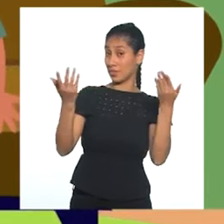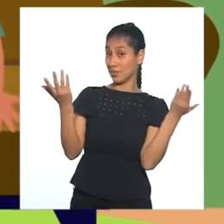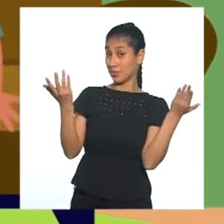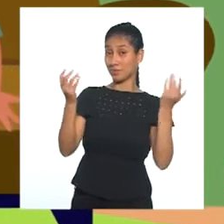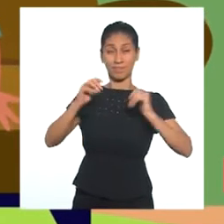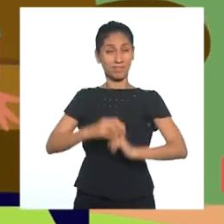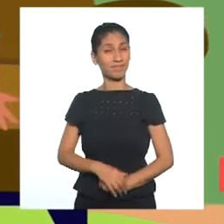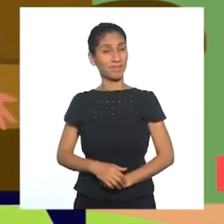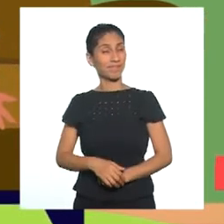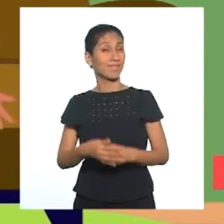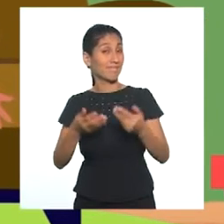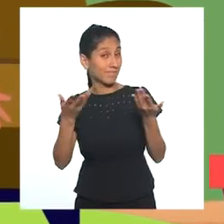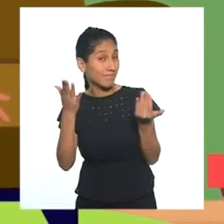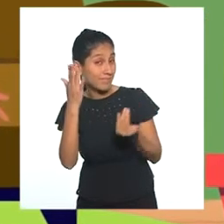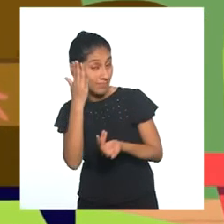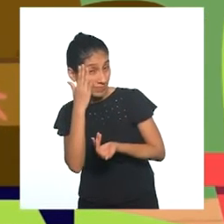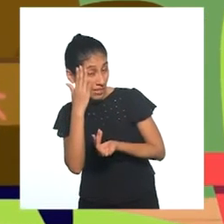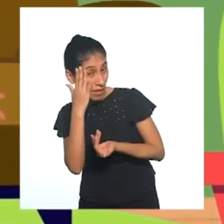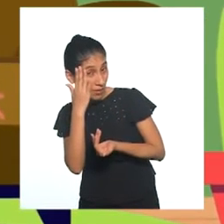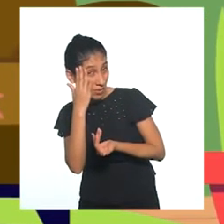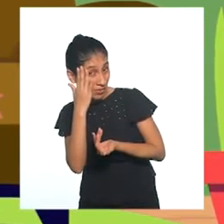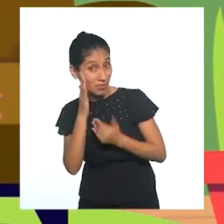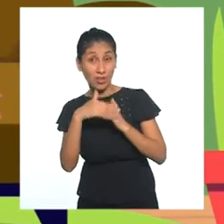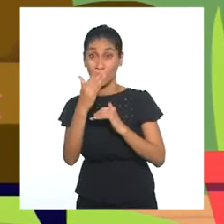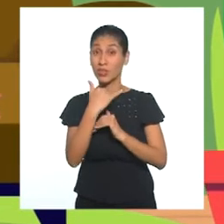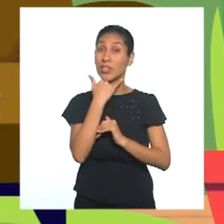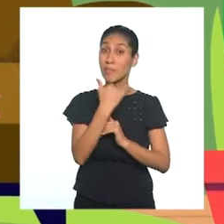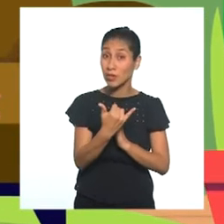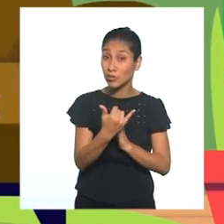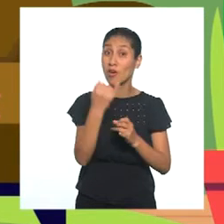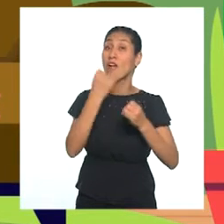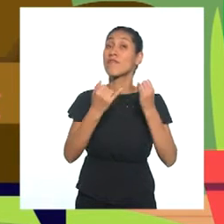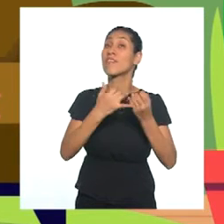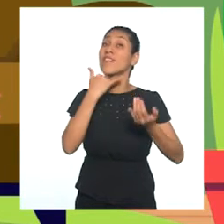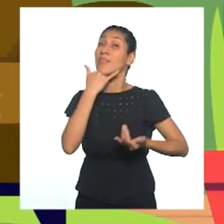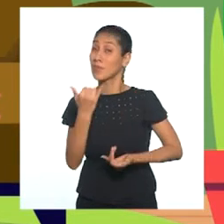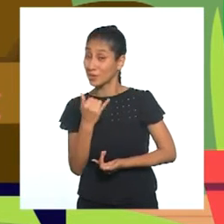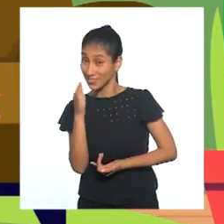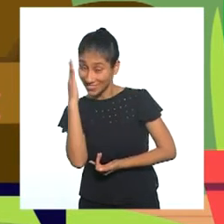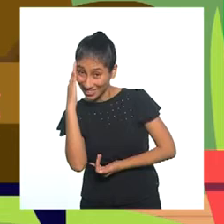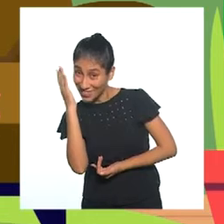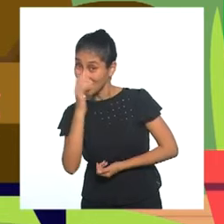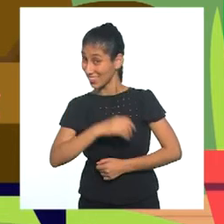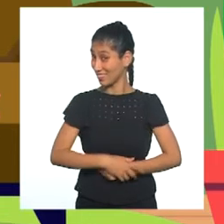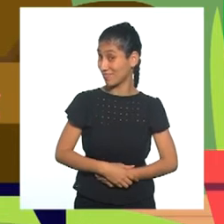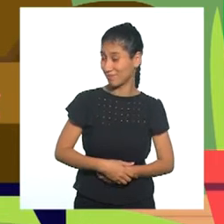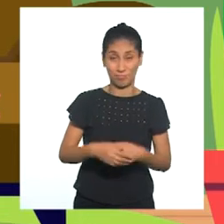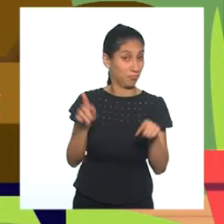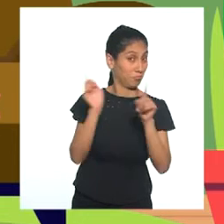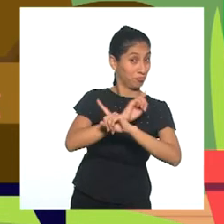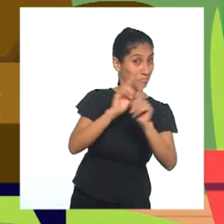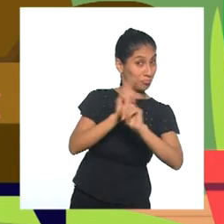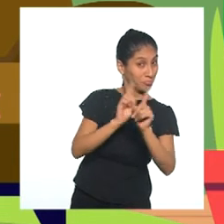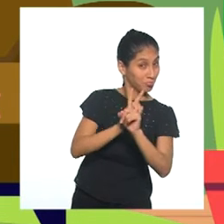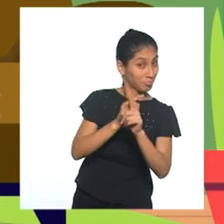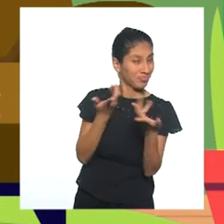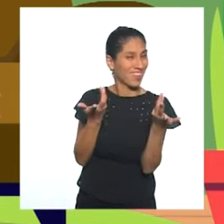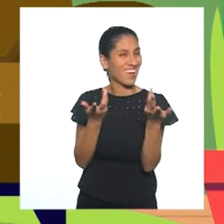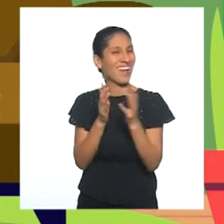que, ¿saben en qué quedaron? ¿Saben?